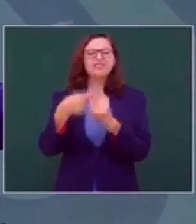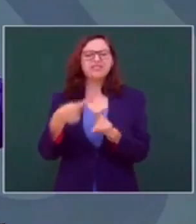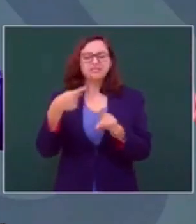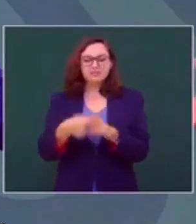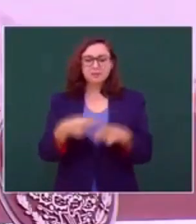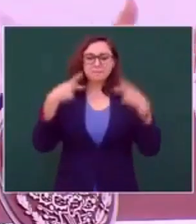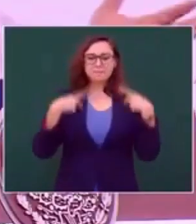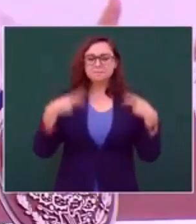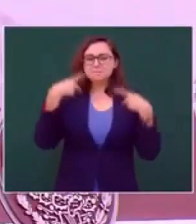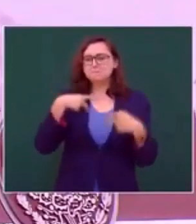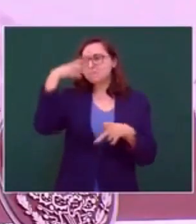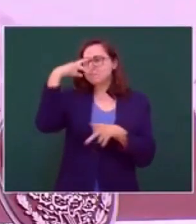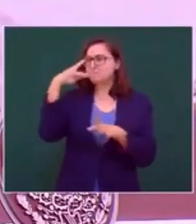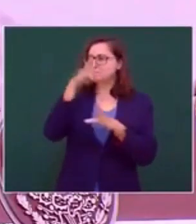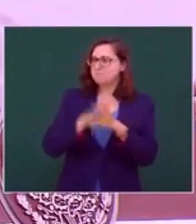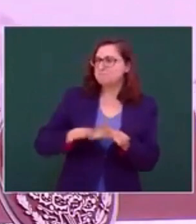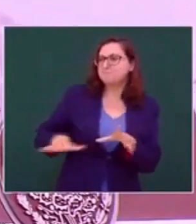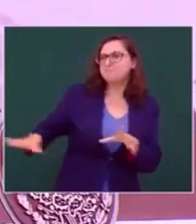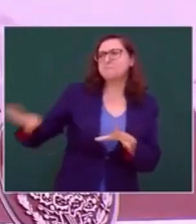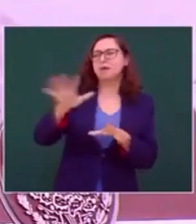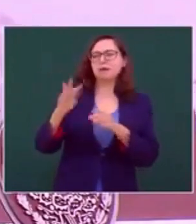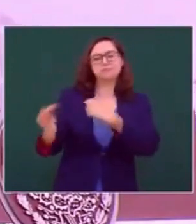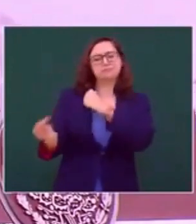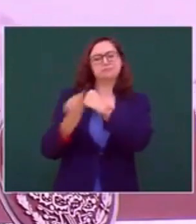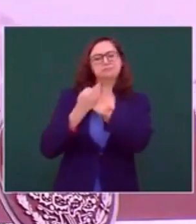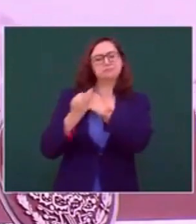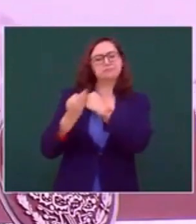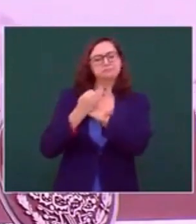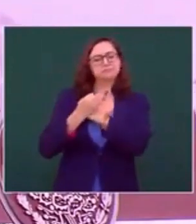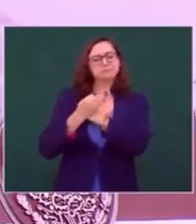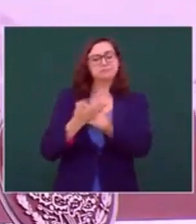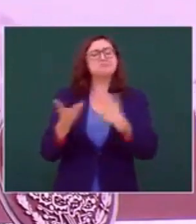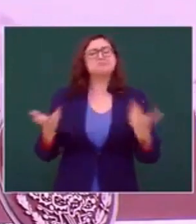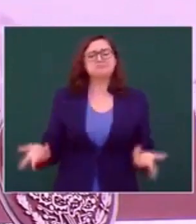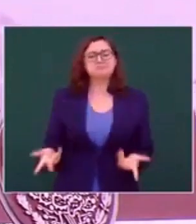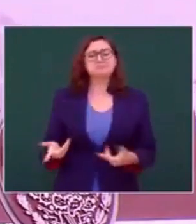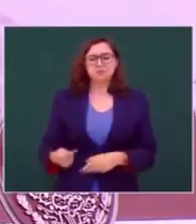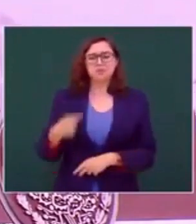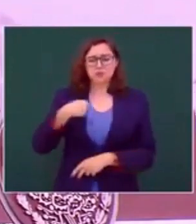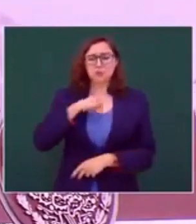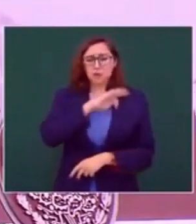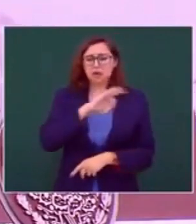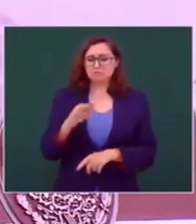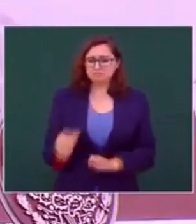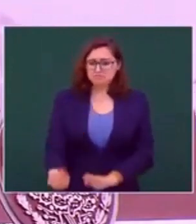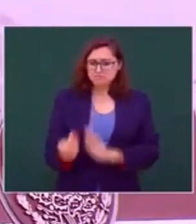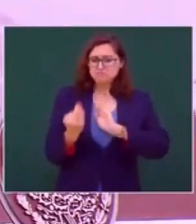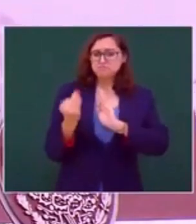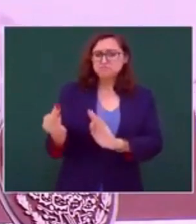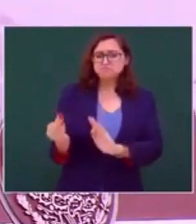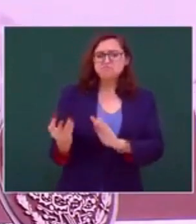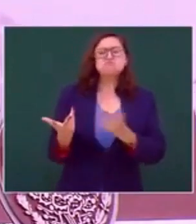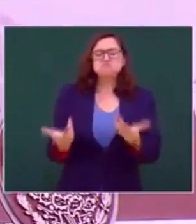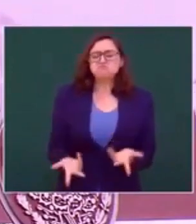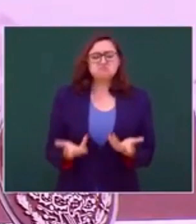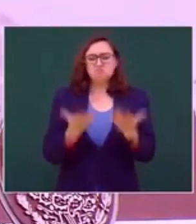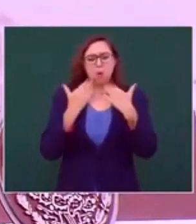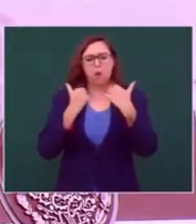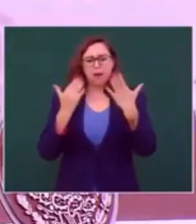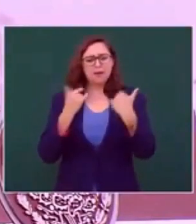entonces por eso este puedo enfrentar cualquier situación